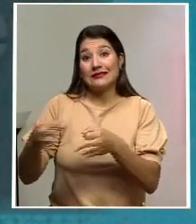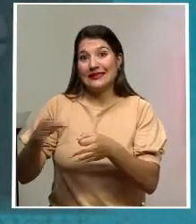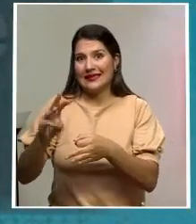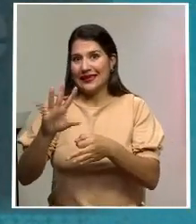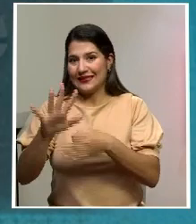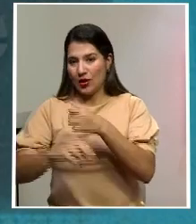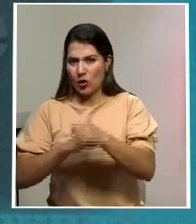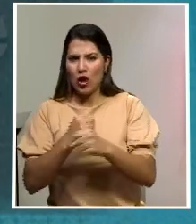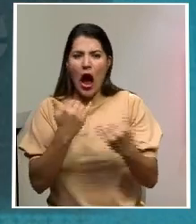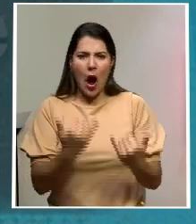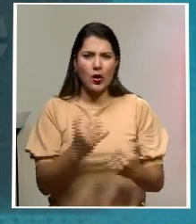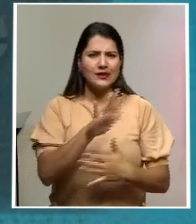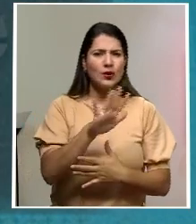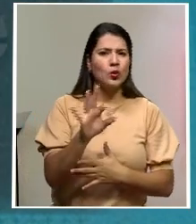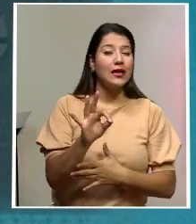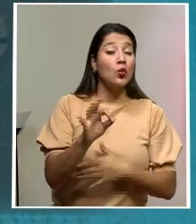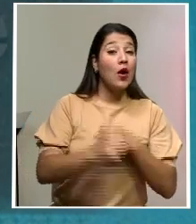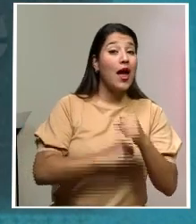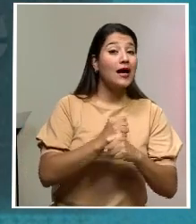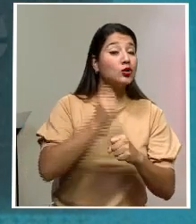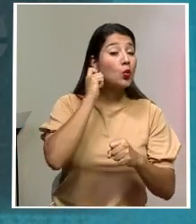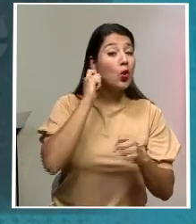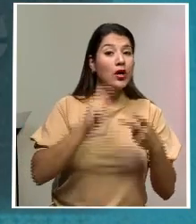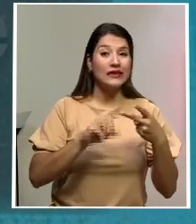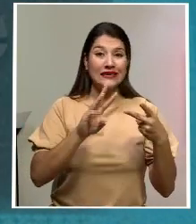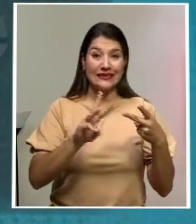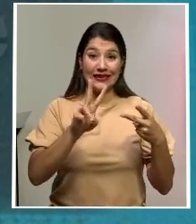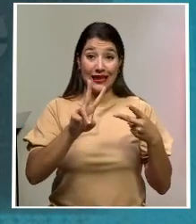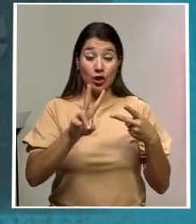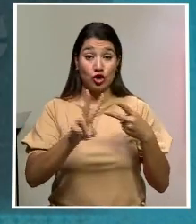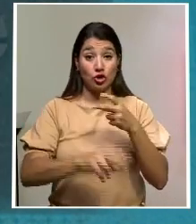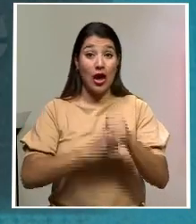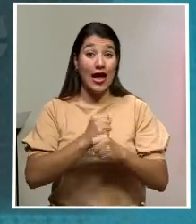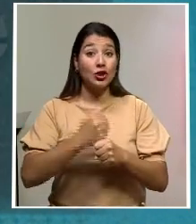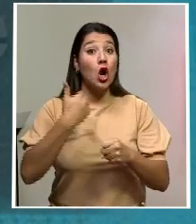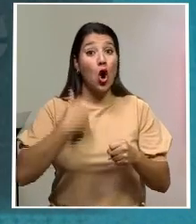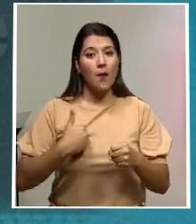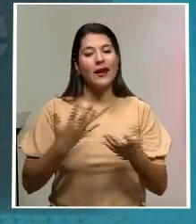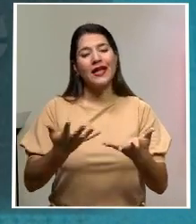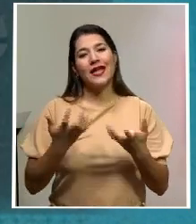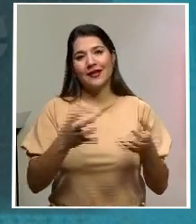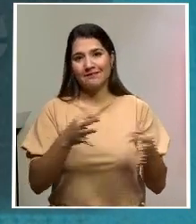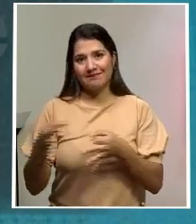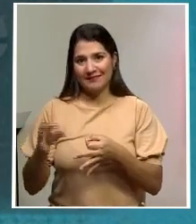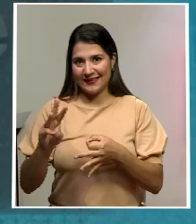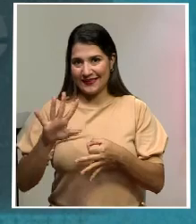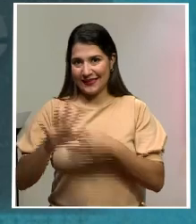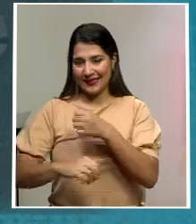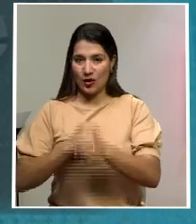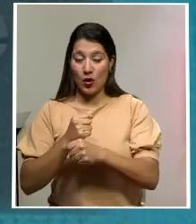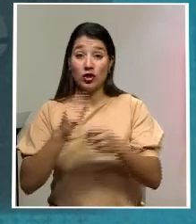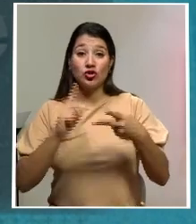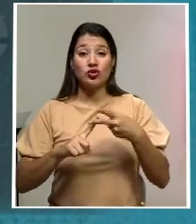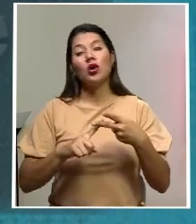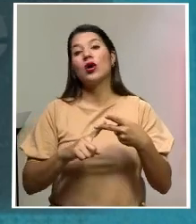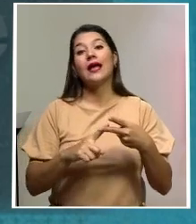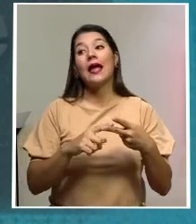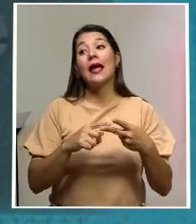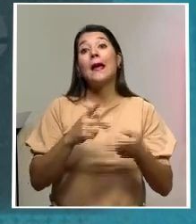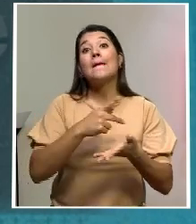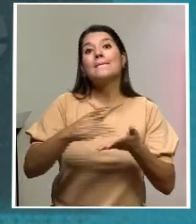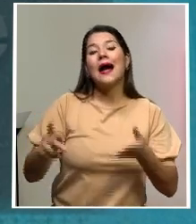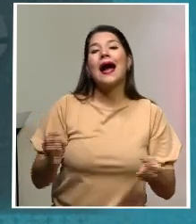a los 59 años para las mujeres y a los 62 años para los hombres. Aportes adicionales del patrono y trabajador